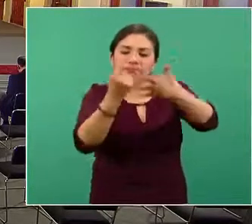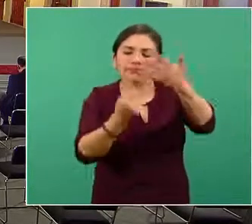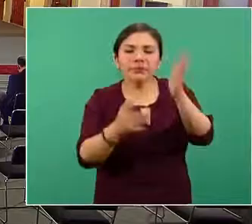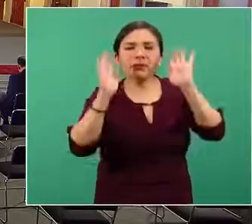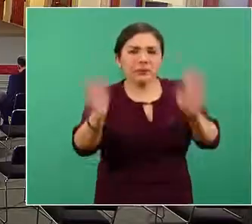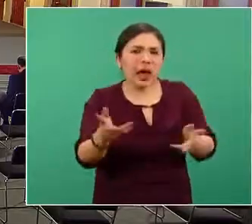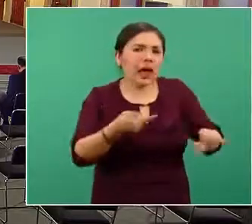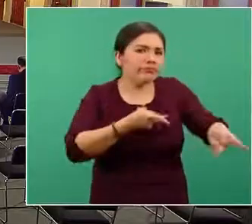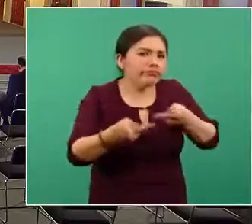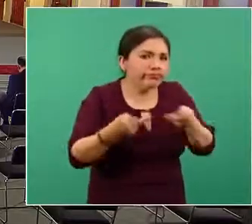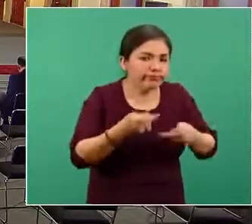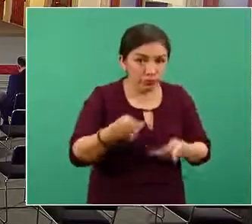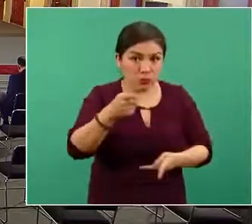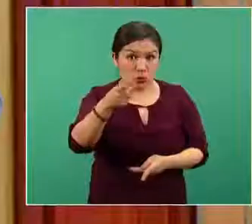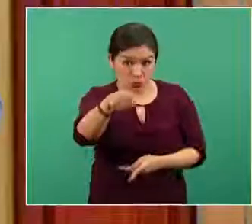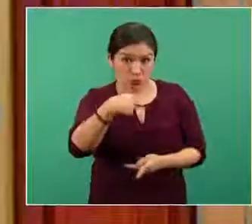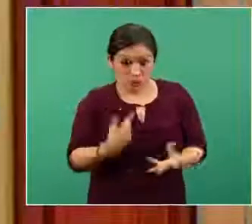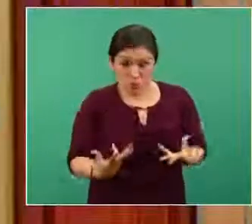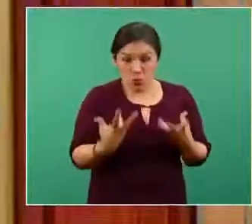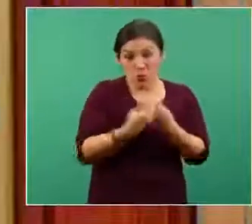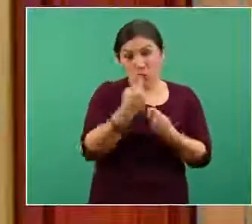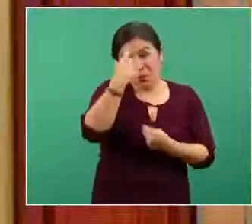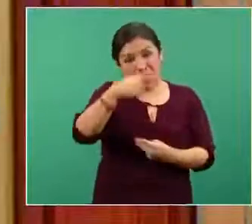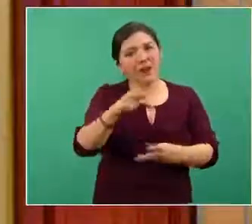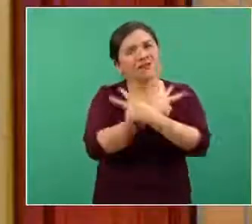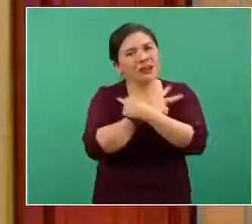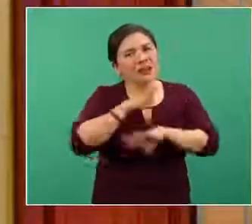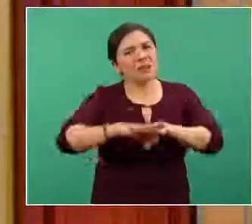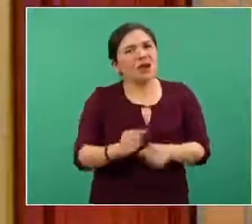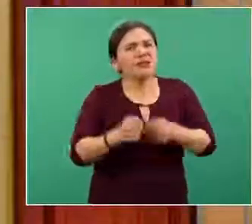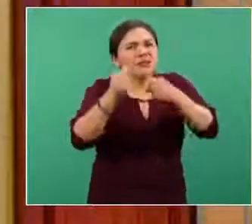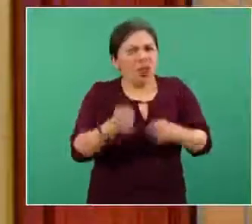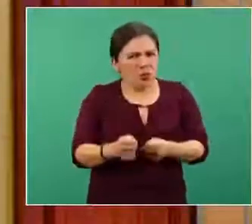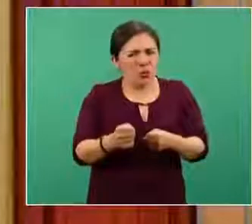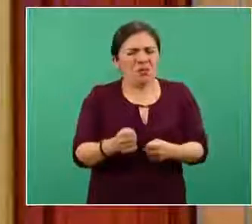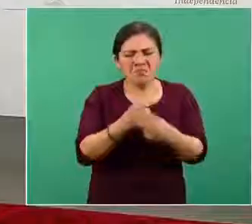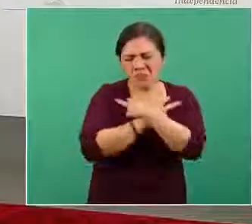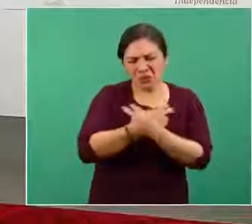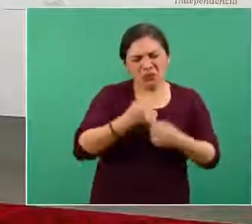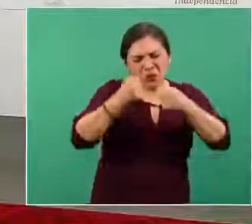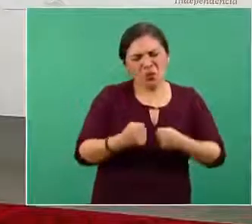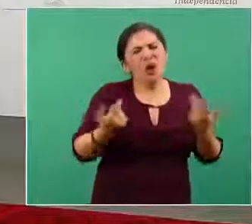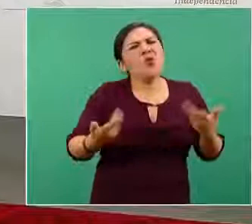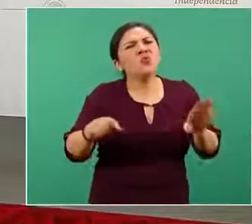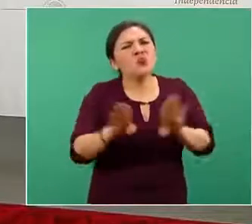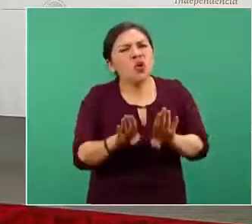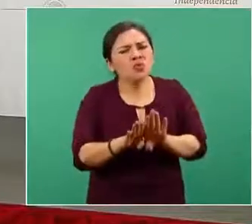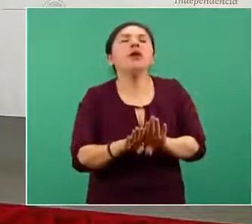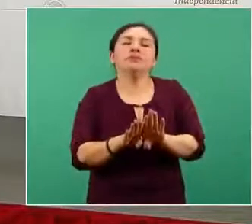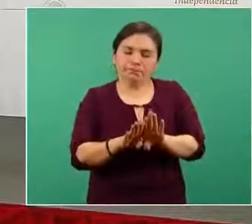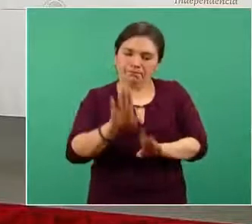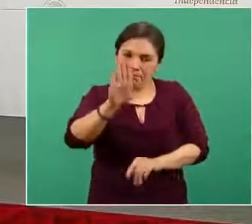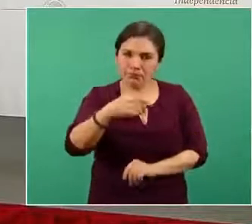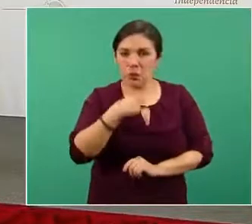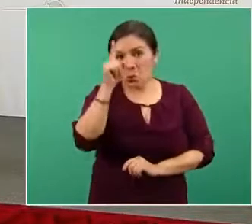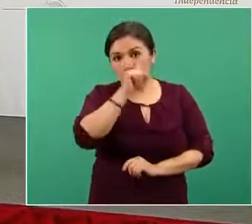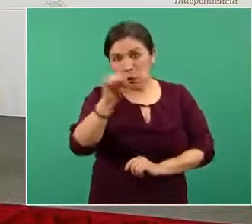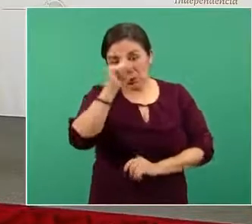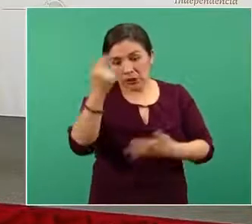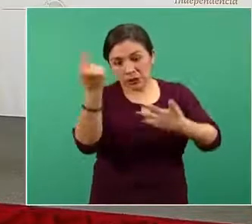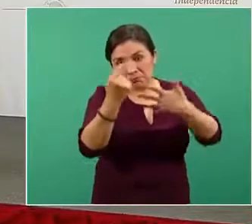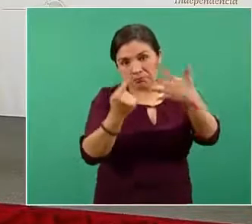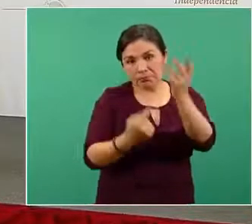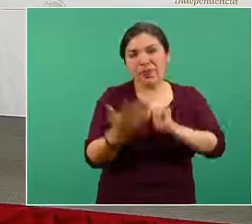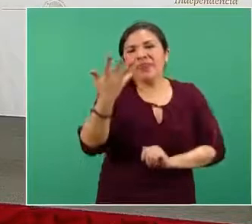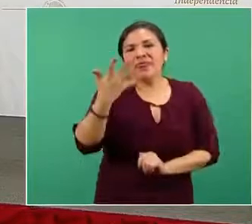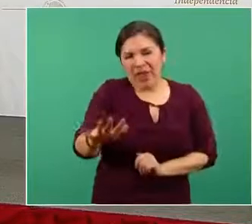definido. Contamos contigo para unas vacaciones seguras. ¿Y cómo podemos tener unas vacaciones seguras? Pues bueno, vamos a repasar rápidamente el